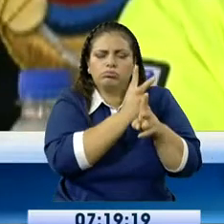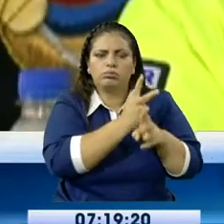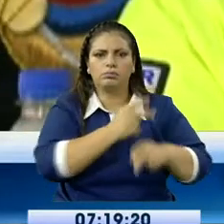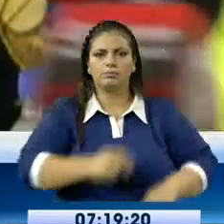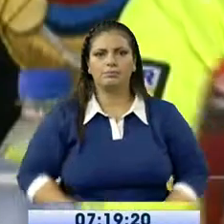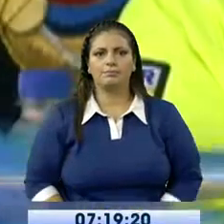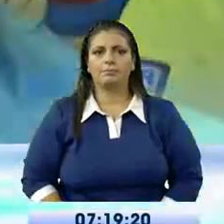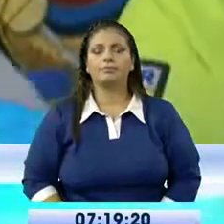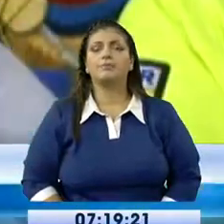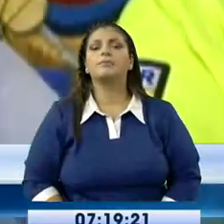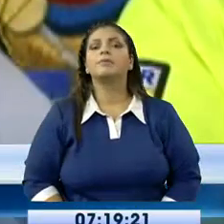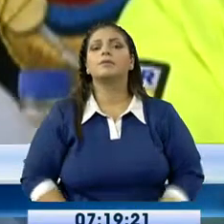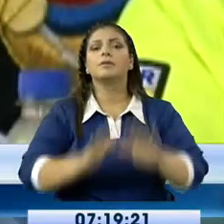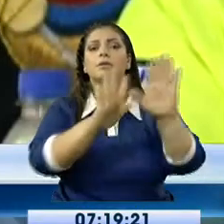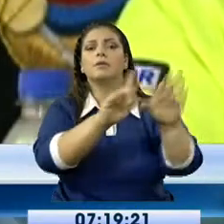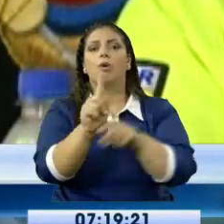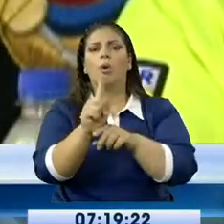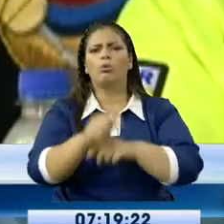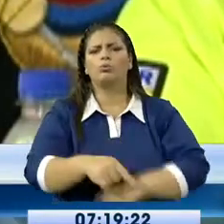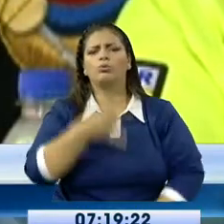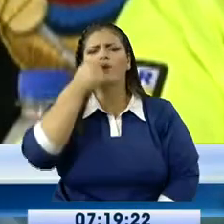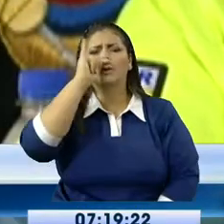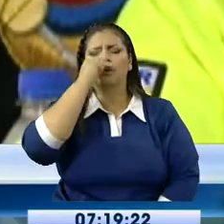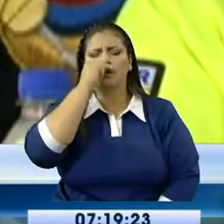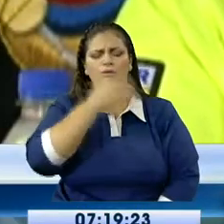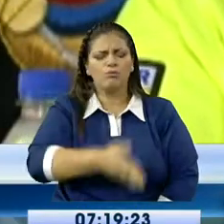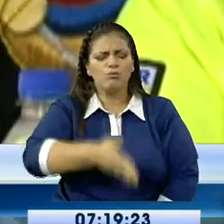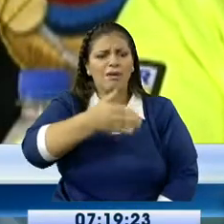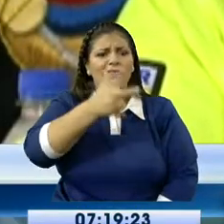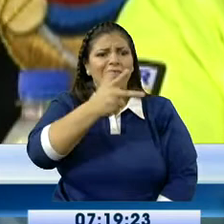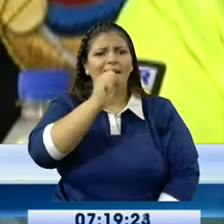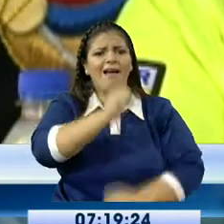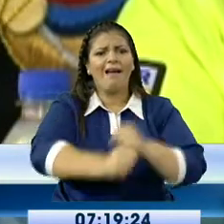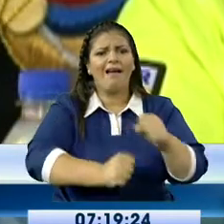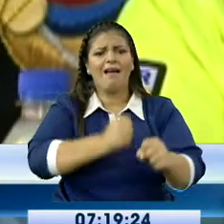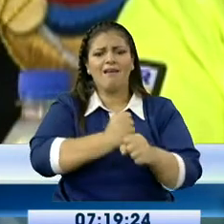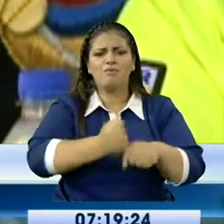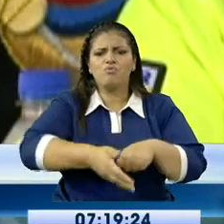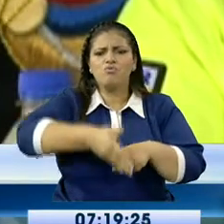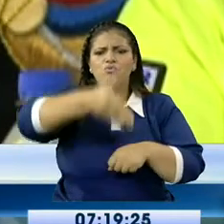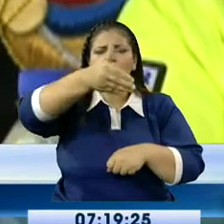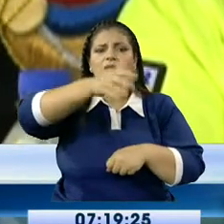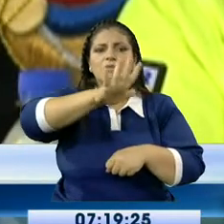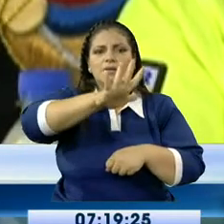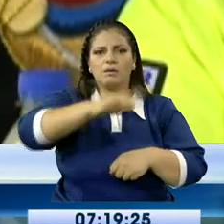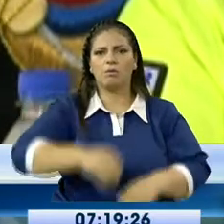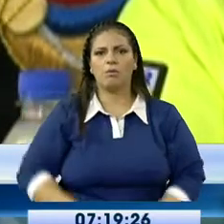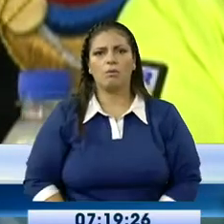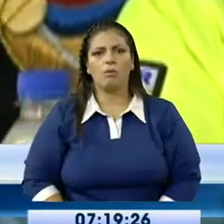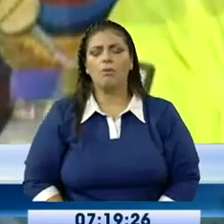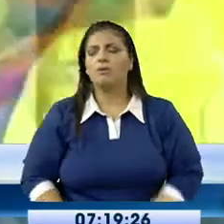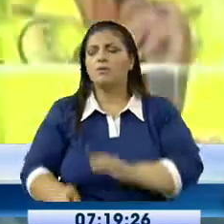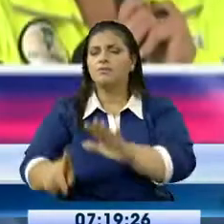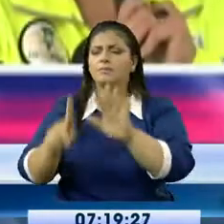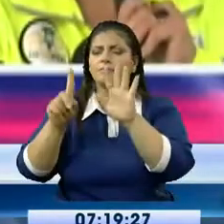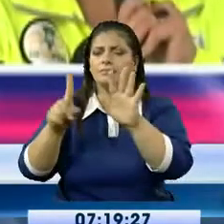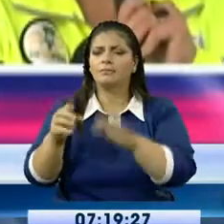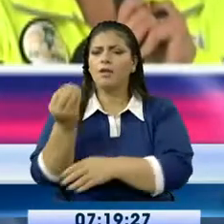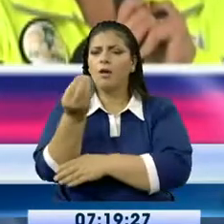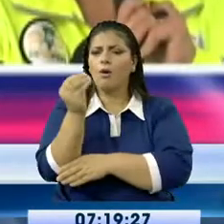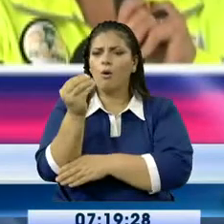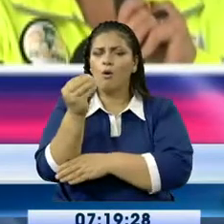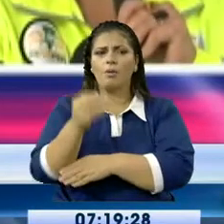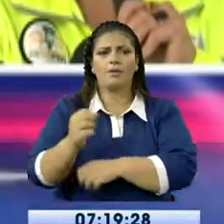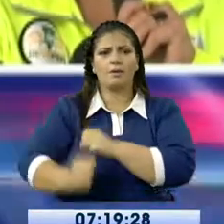son niños en edades aproximadas de 3 a 5 años, y 6 adolescentes en edades de 14 a 17 años. De acuerdo a lo que